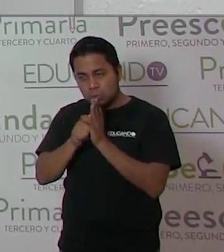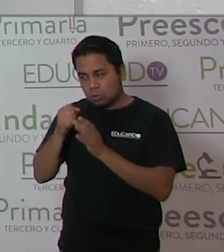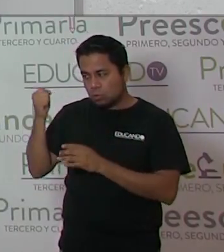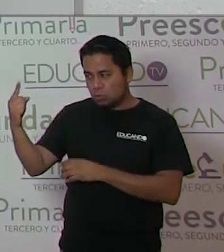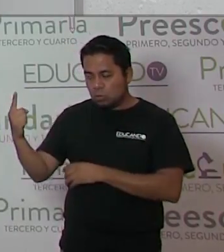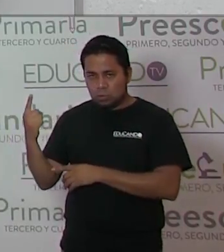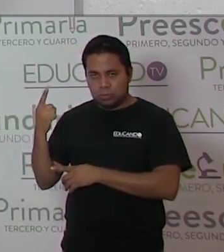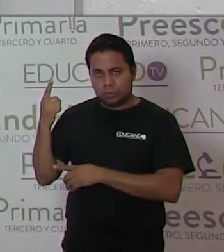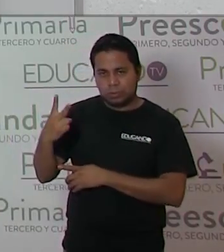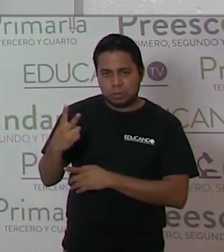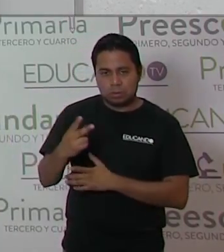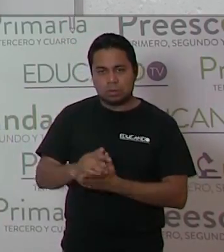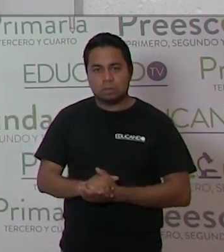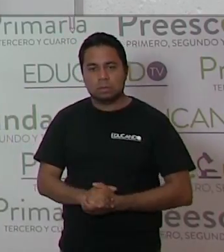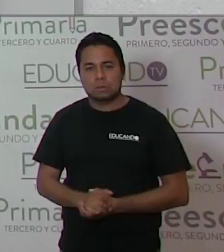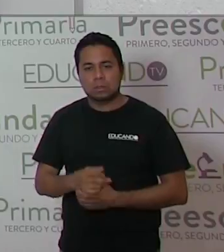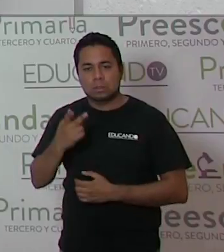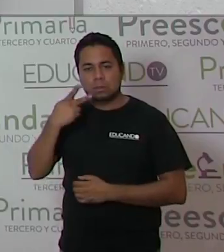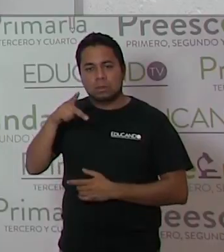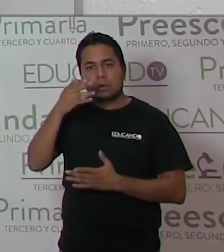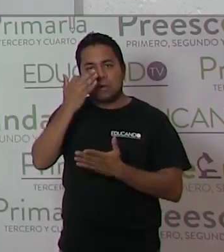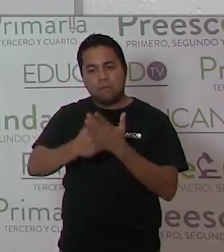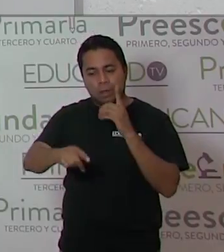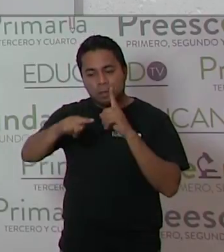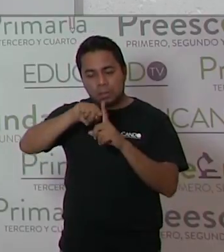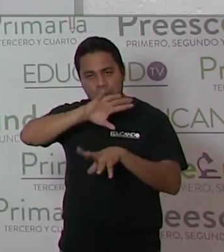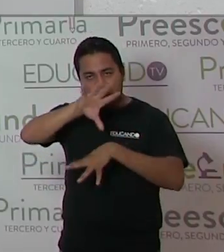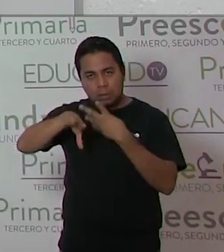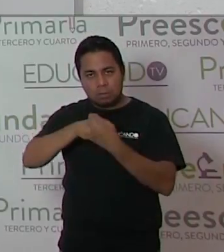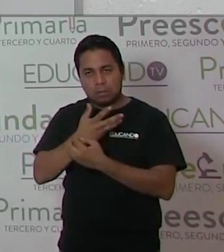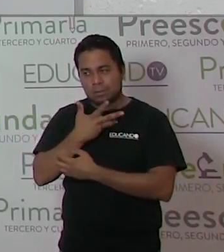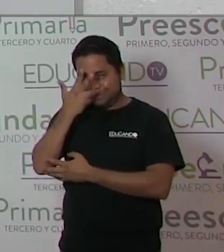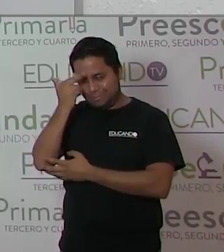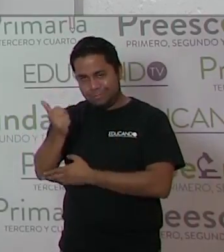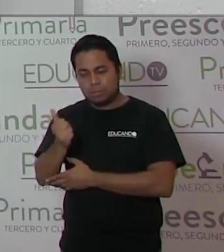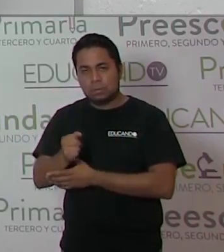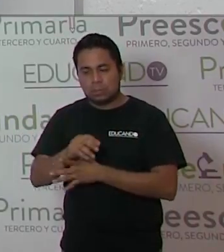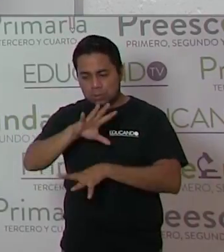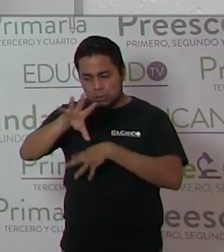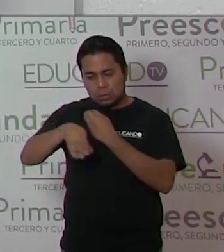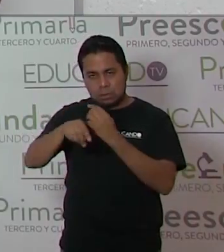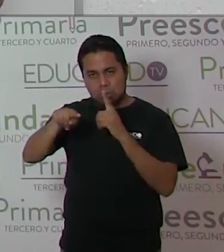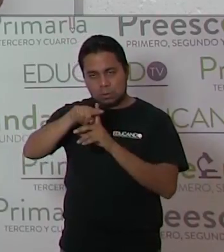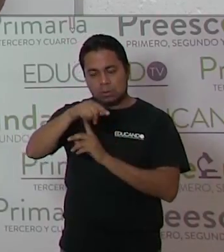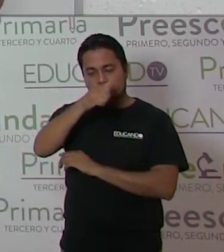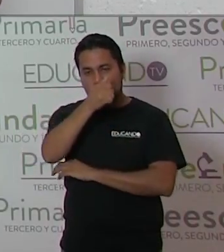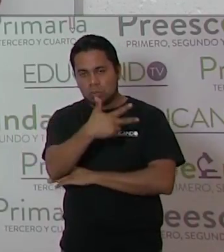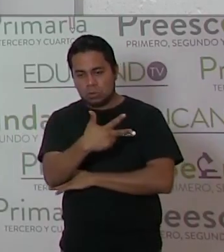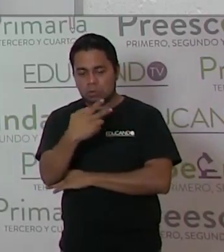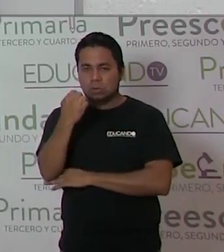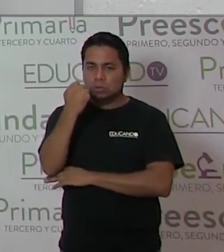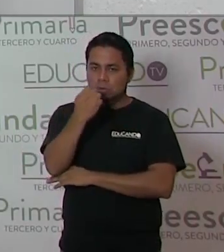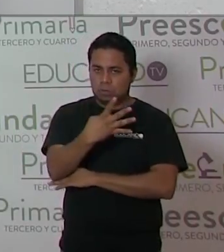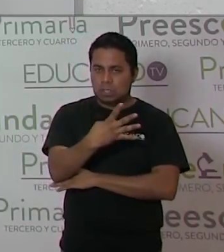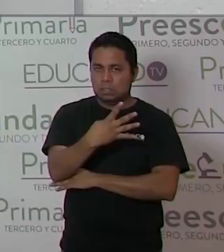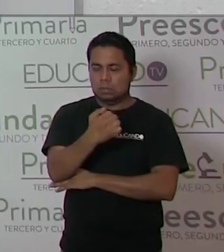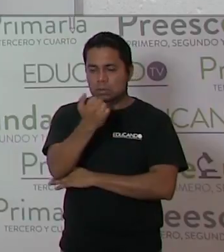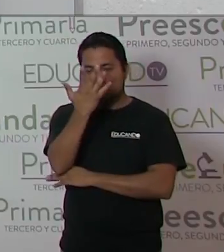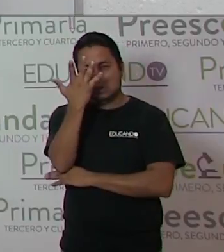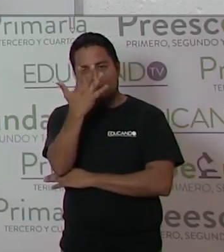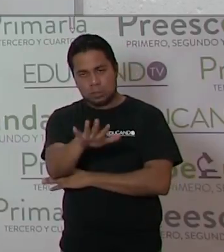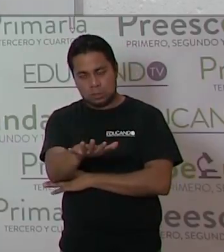1, 2. Pero tenemos que hacer la suma. Tienes razón. Sumemos 8,